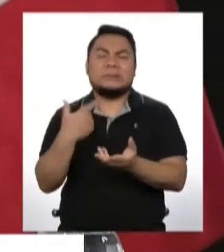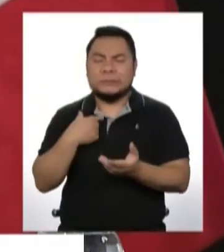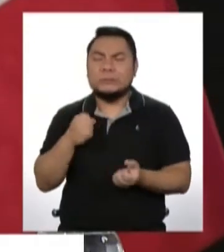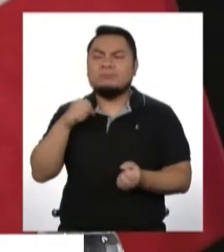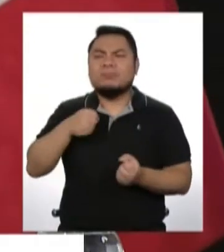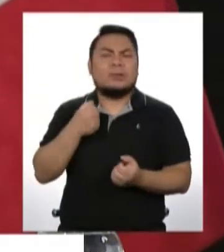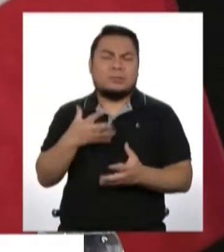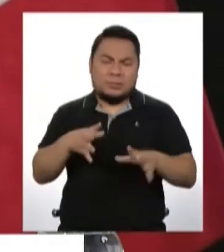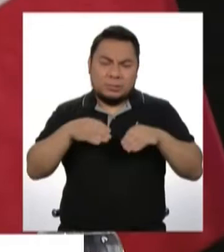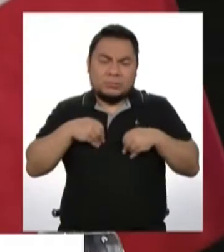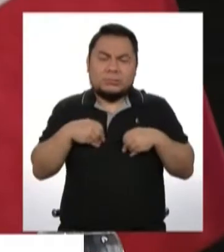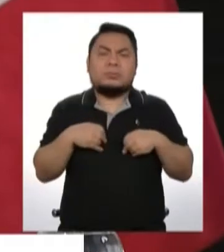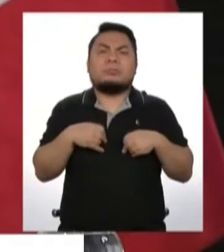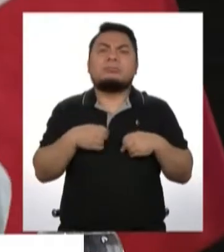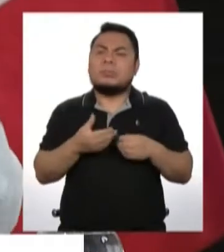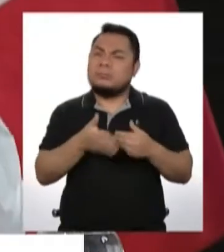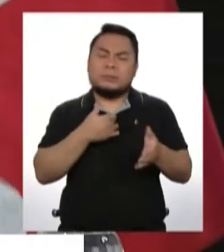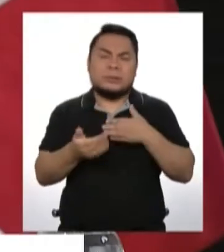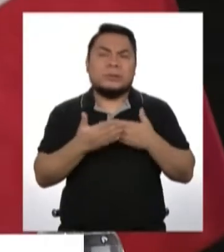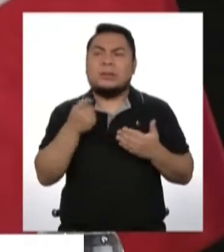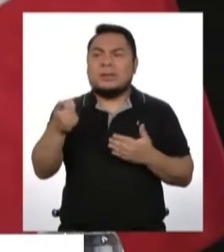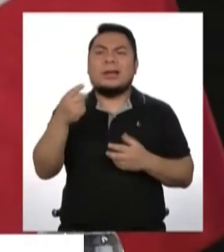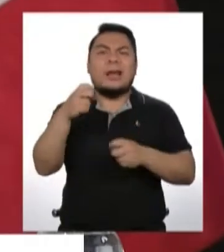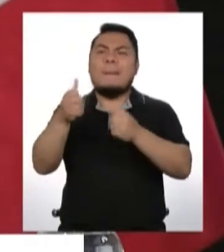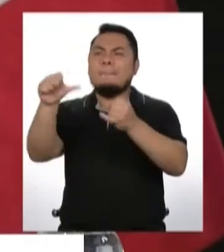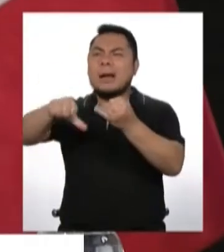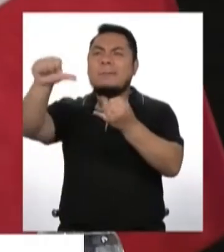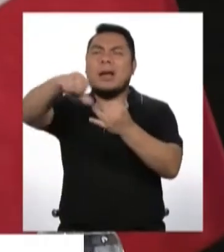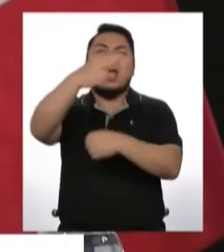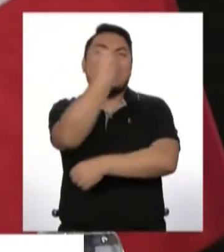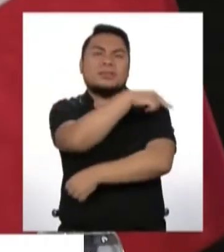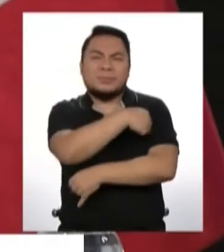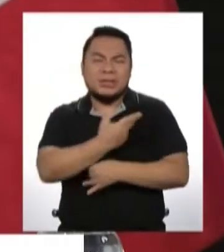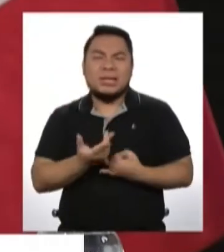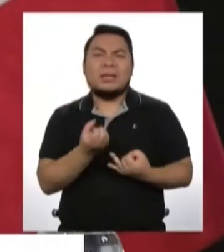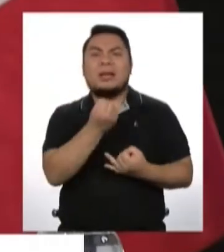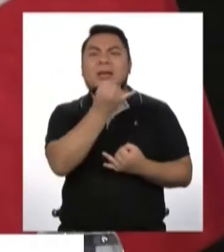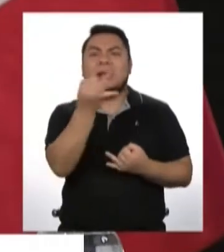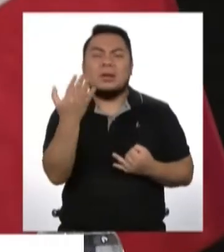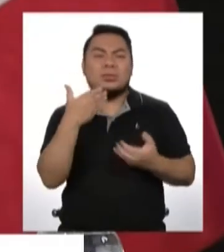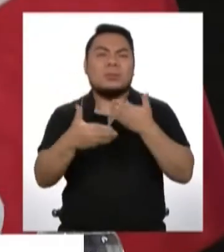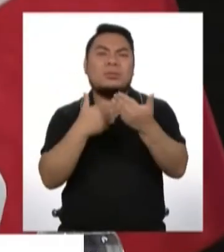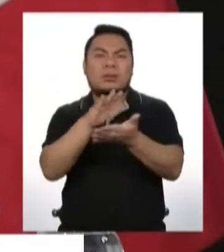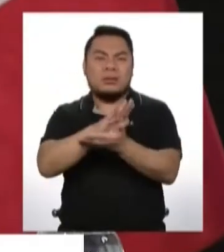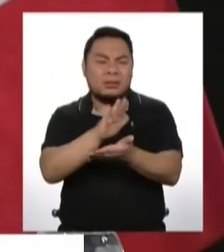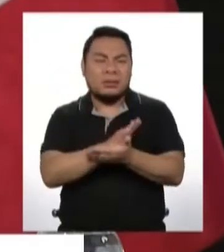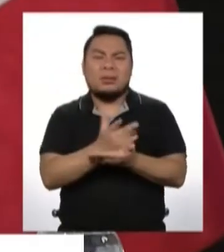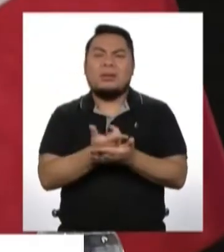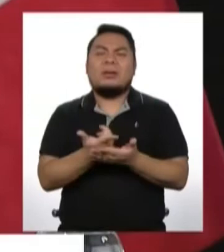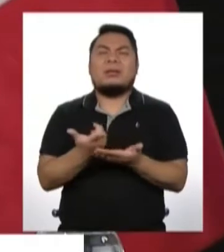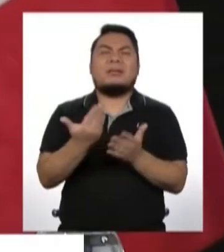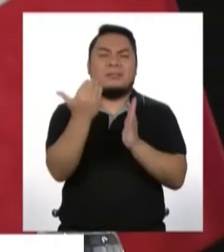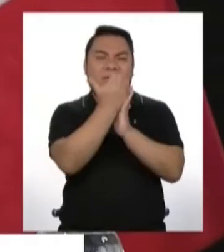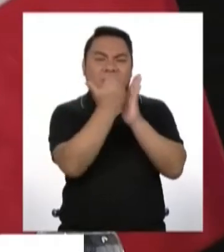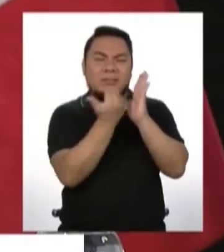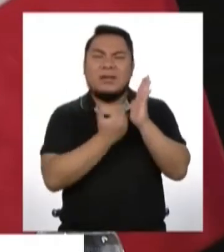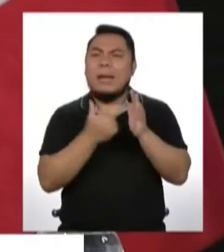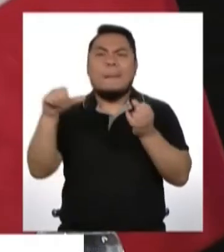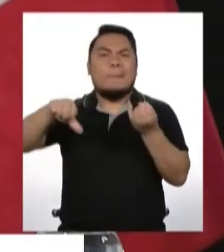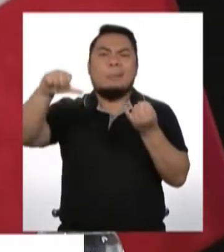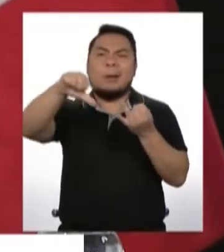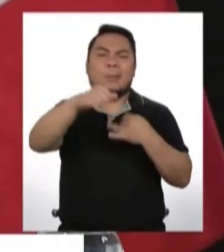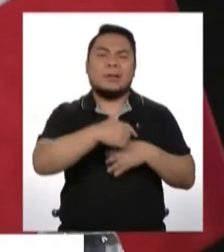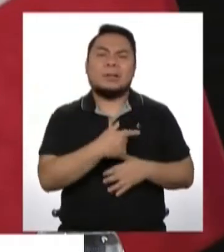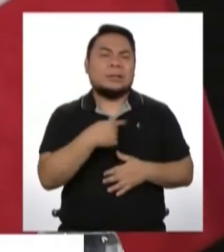lo hacemos. Y hemos encontrado deficiencias en algunos hospitales, en algunos procedimientos, en algunos protocolos. Inmediatamente lo